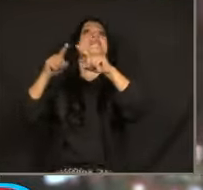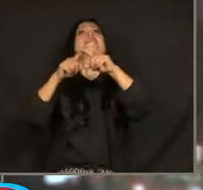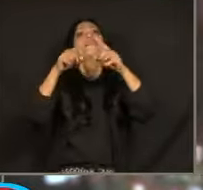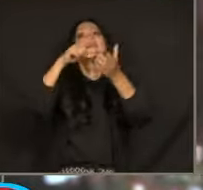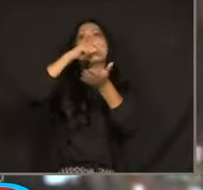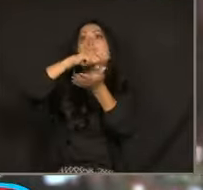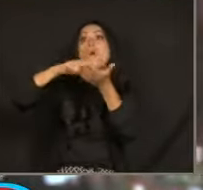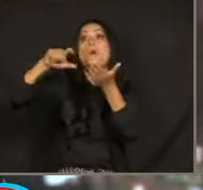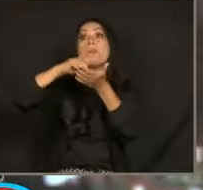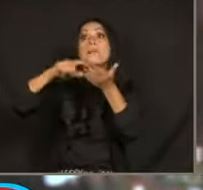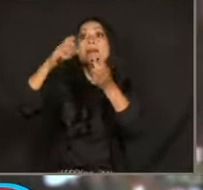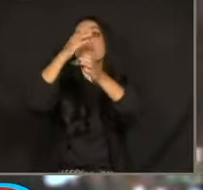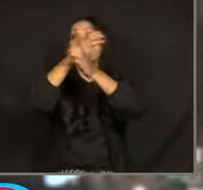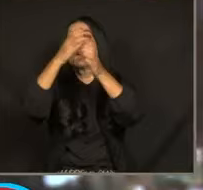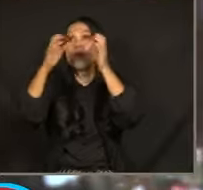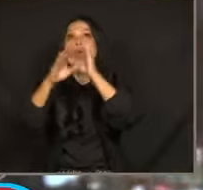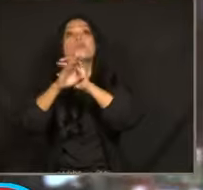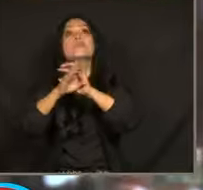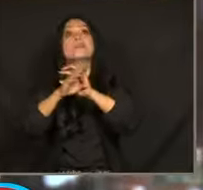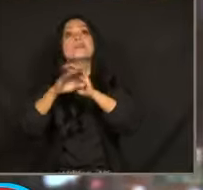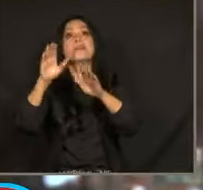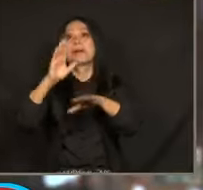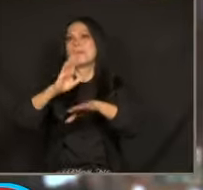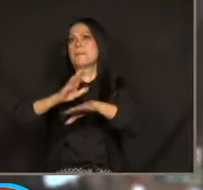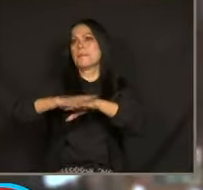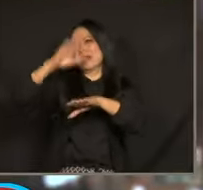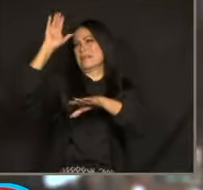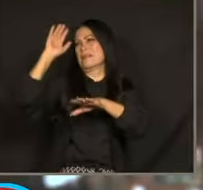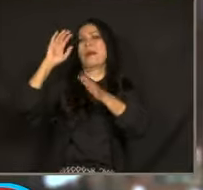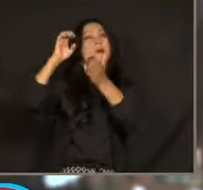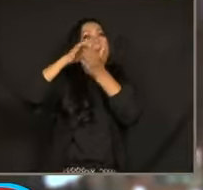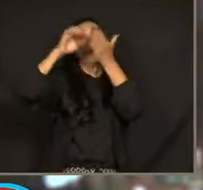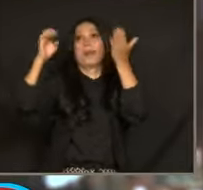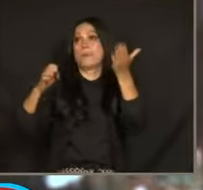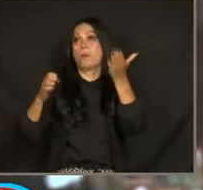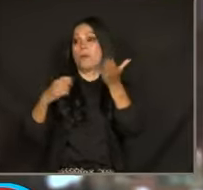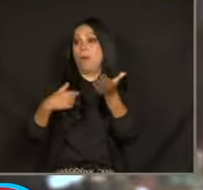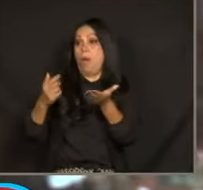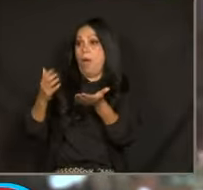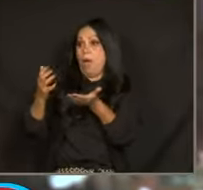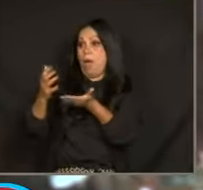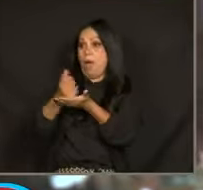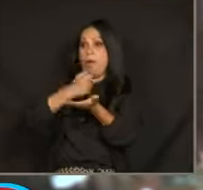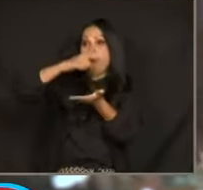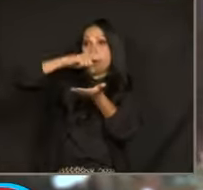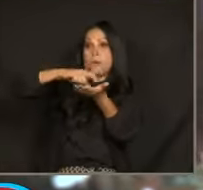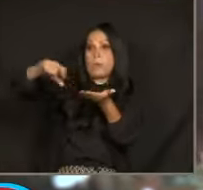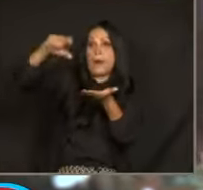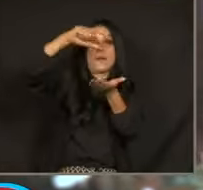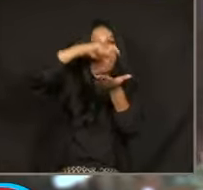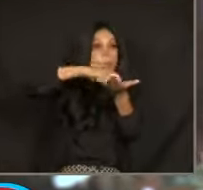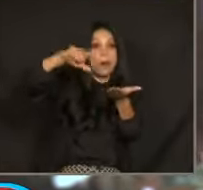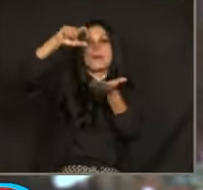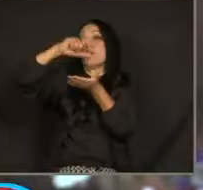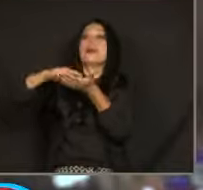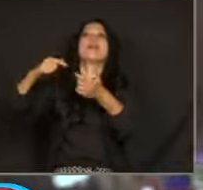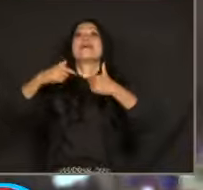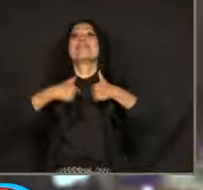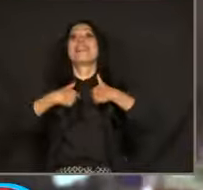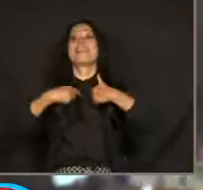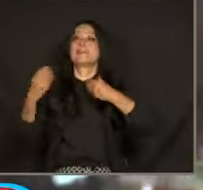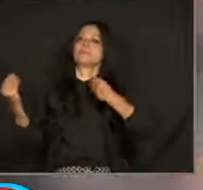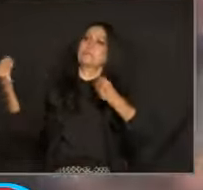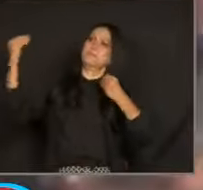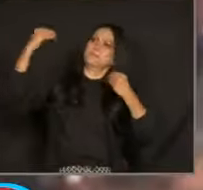y todo bien entre más cosas tienes más problemas tienes también entonces es lo mismo es una cadenita que va Entonces tienes que saber